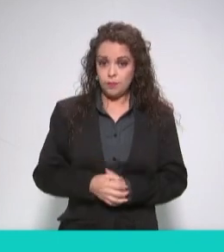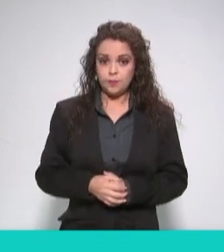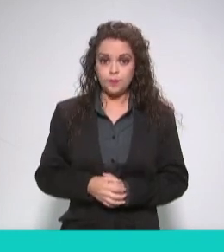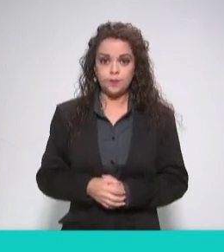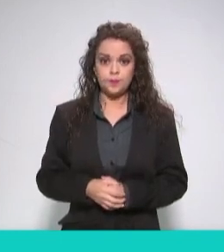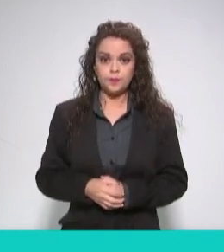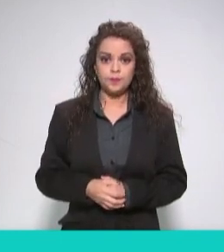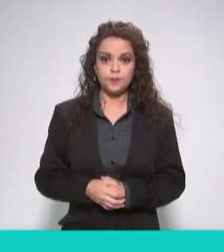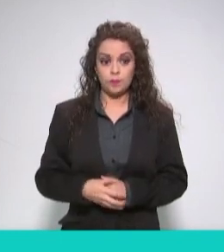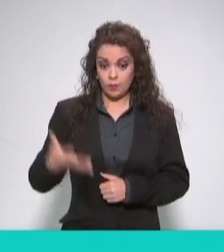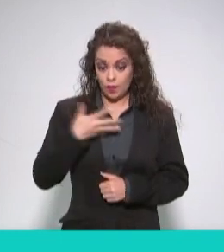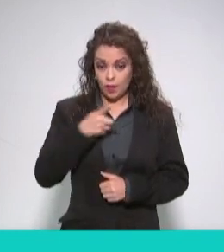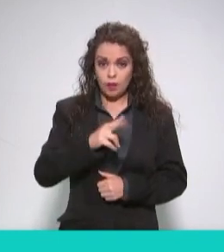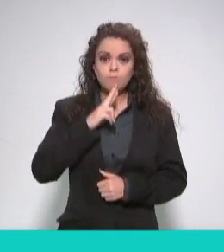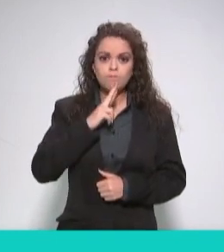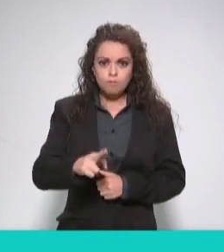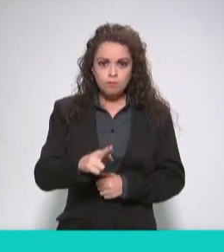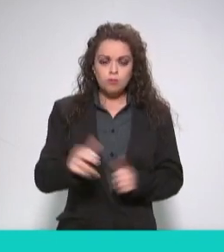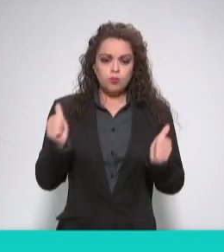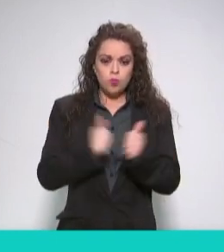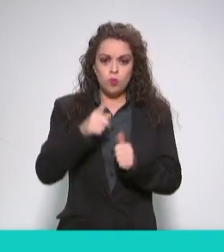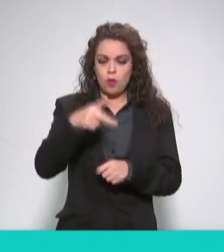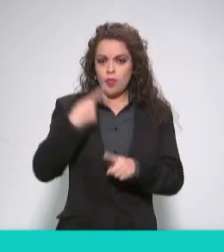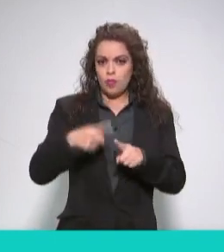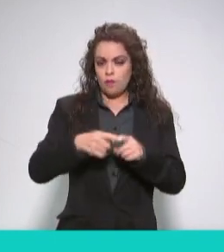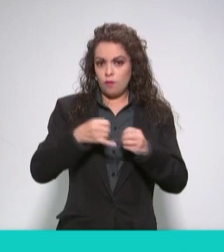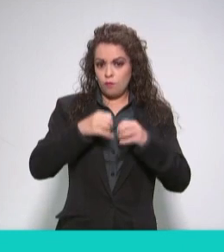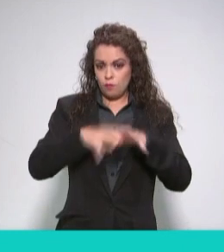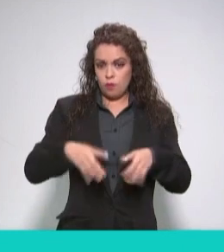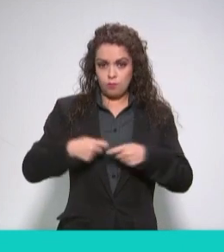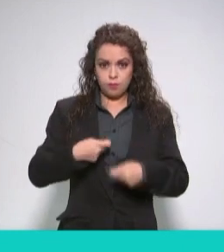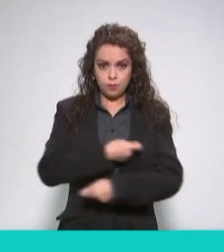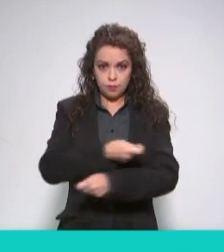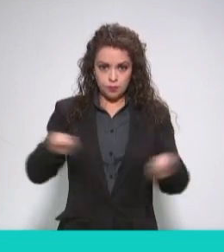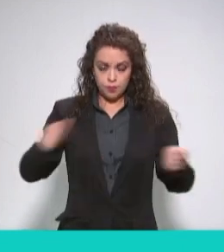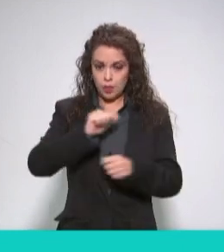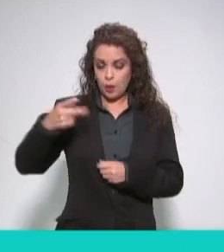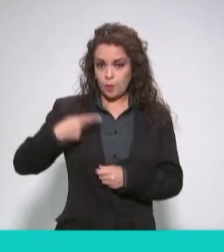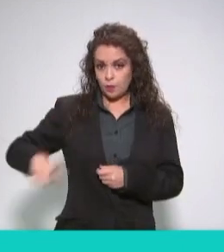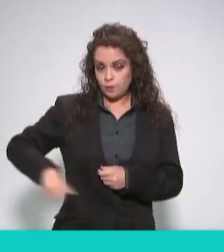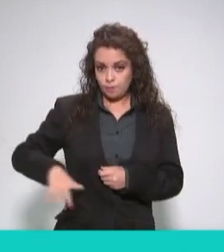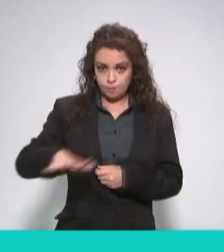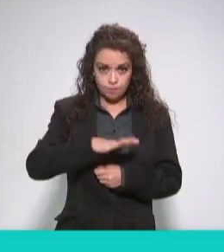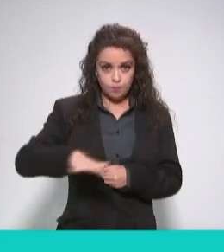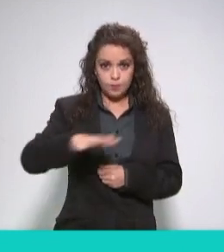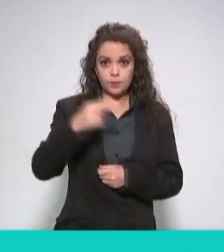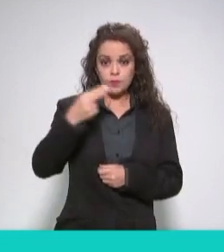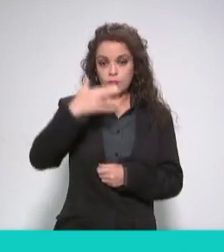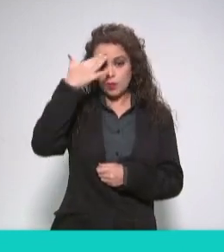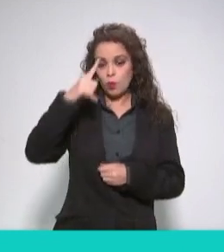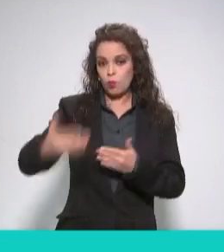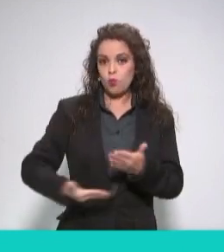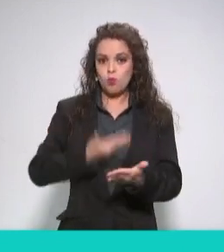pueden tener respuesta con base a la información pública que se pondría a disposición en versión pública si se acompaña la propuesta de